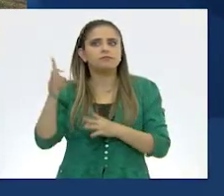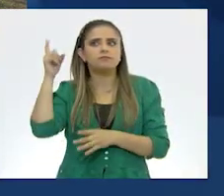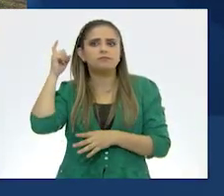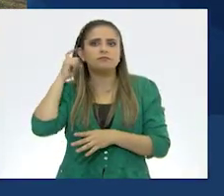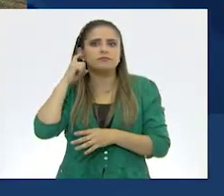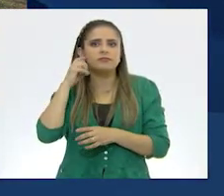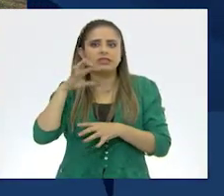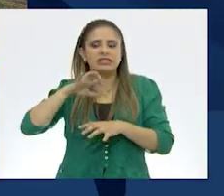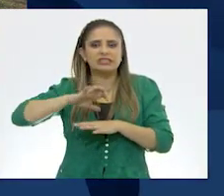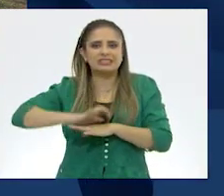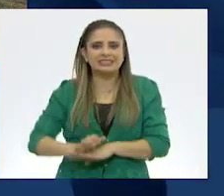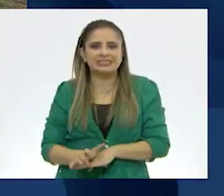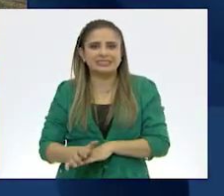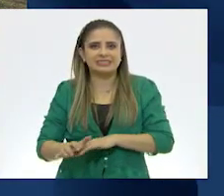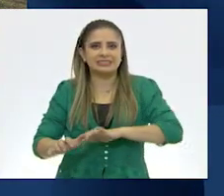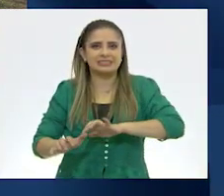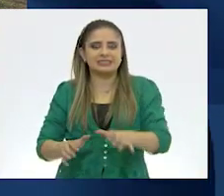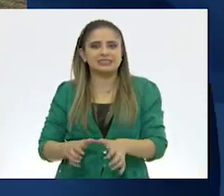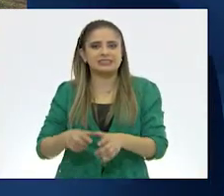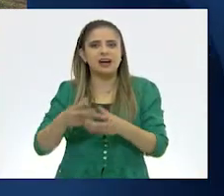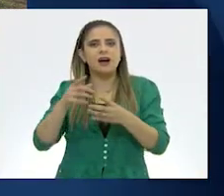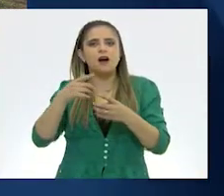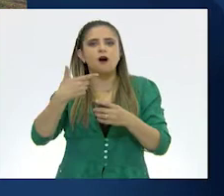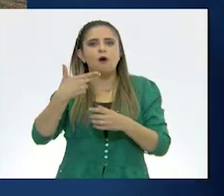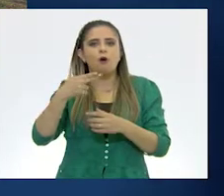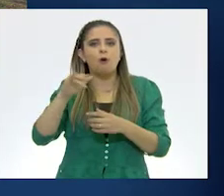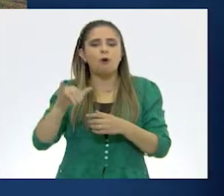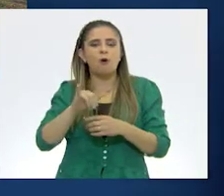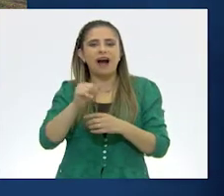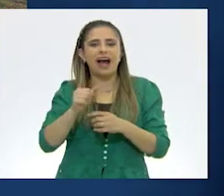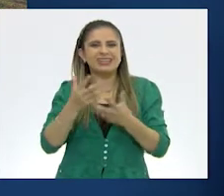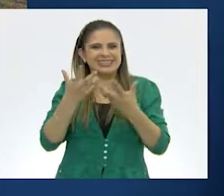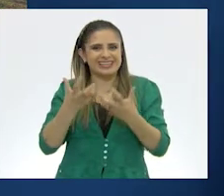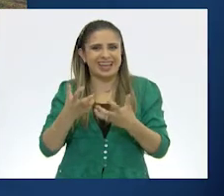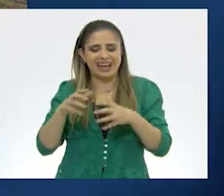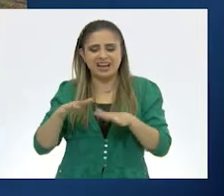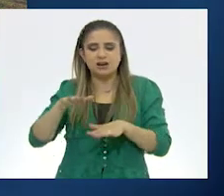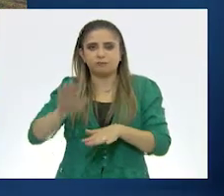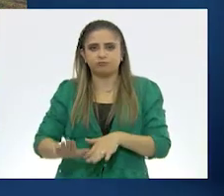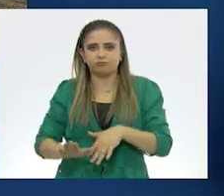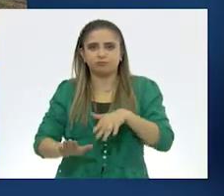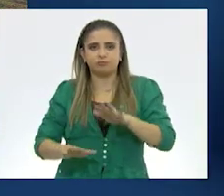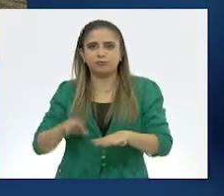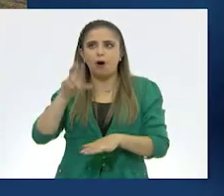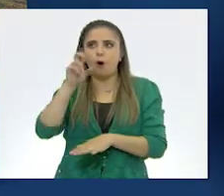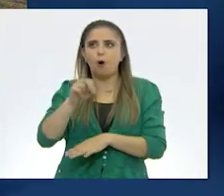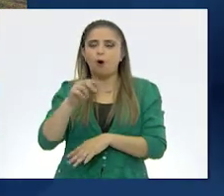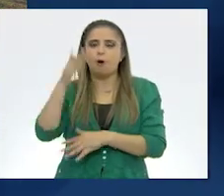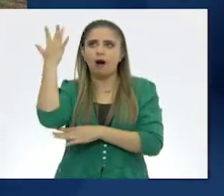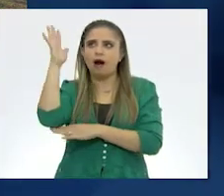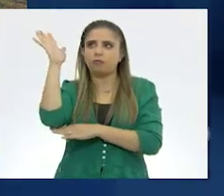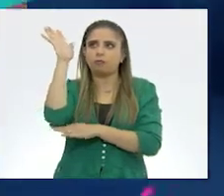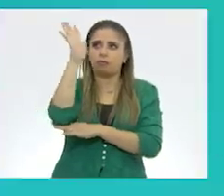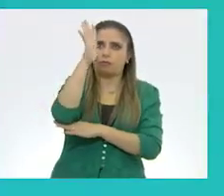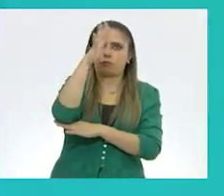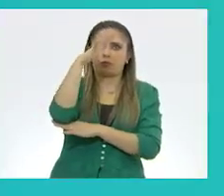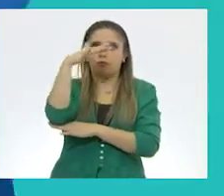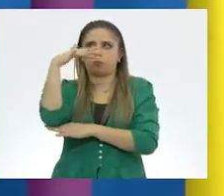una hoja? O cómo una rama se empieza a mover con el viento. Seguro que te daría mucho